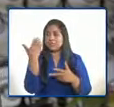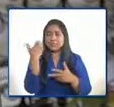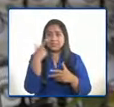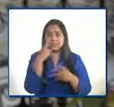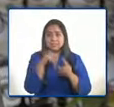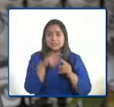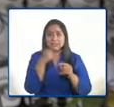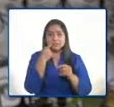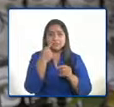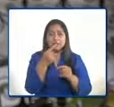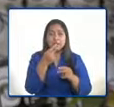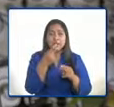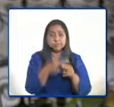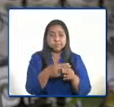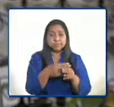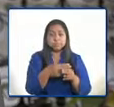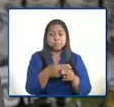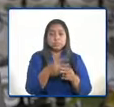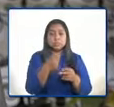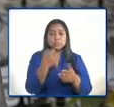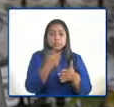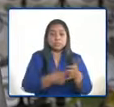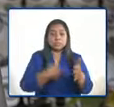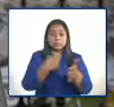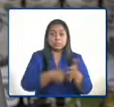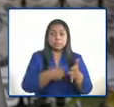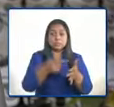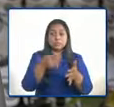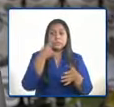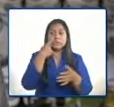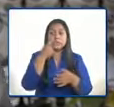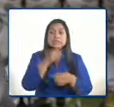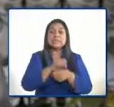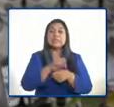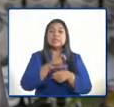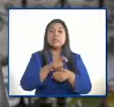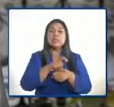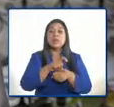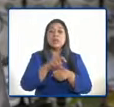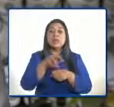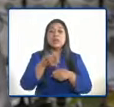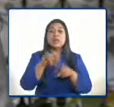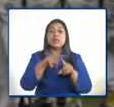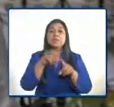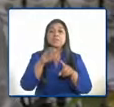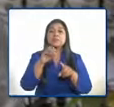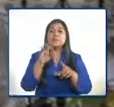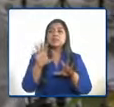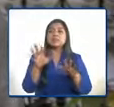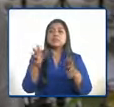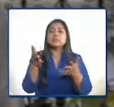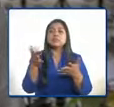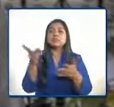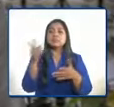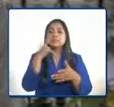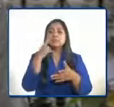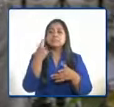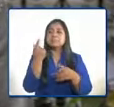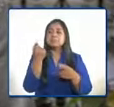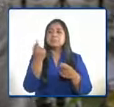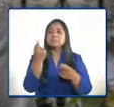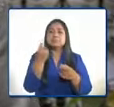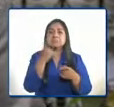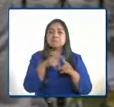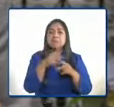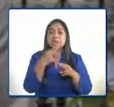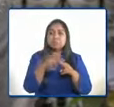con la suspensión del arrendamiento de un inmueble en Ciudad San Cristóbal Misco. ¿Qué fue lo que pasó ahí? ¿Qué exactamente impidió